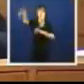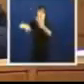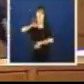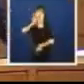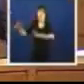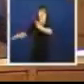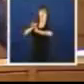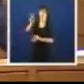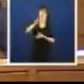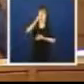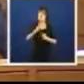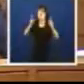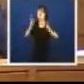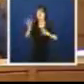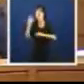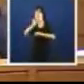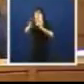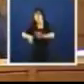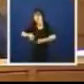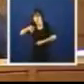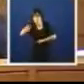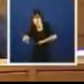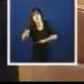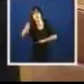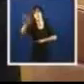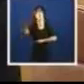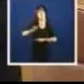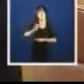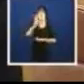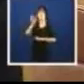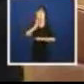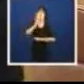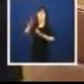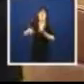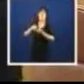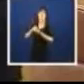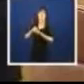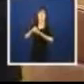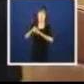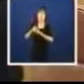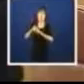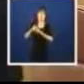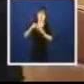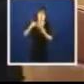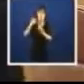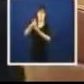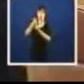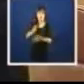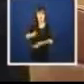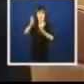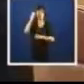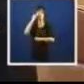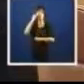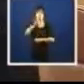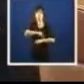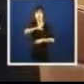pública. O a súa posterior imputación por prevaricación e acoso moral a un policía local precisamente para